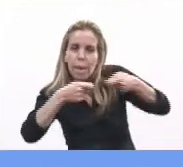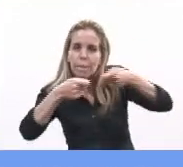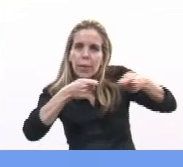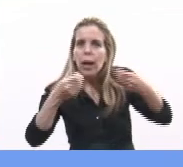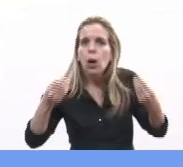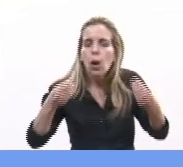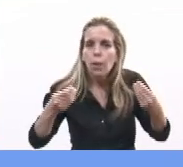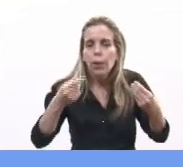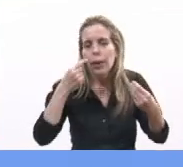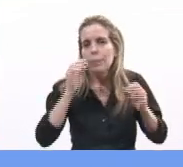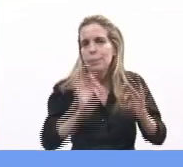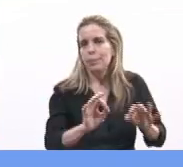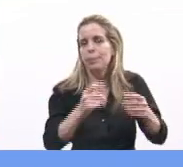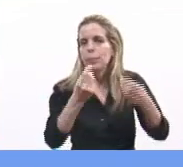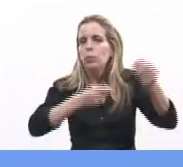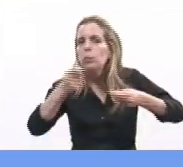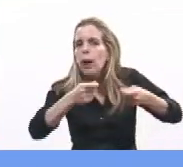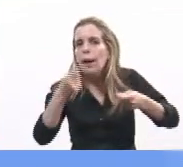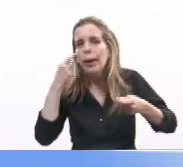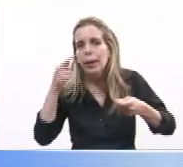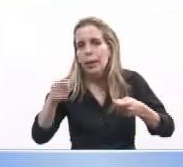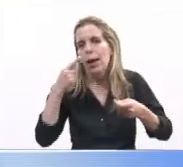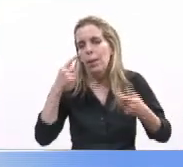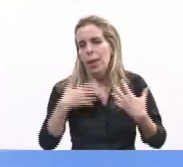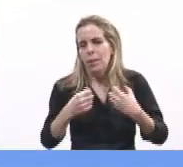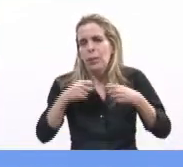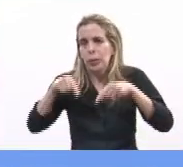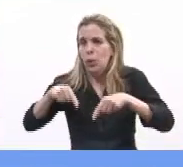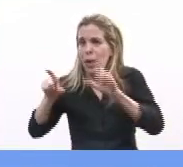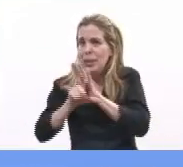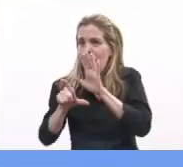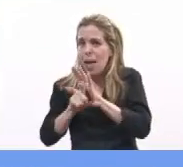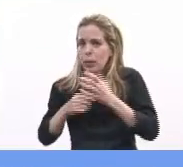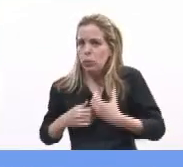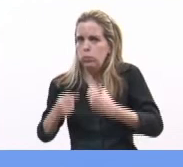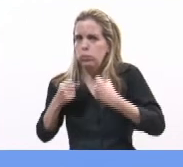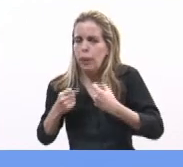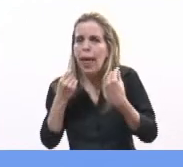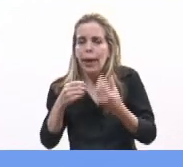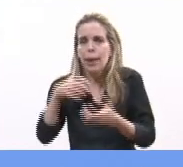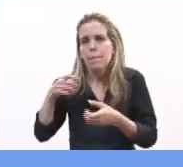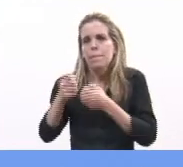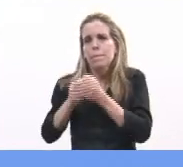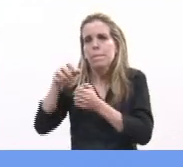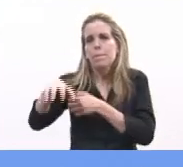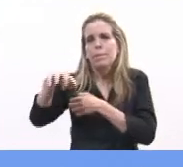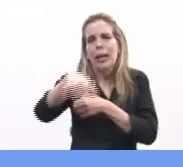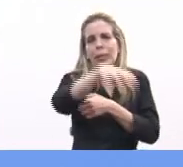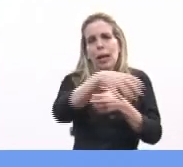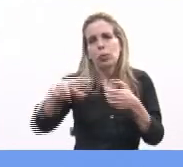para complementar el esfuerzo que significa esta ley para todos para el sector privado para el sector público